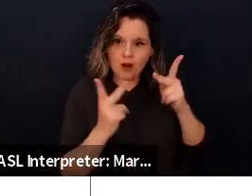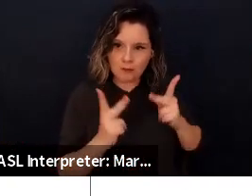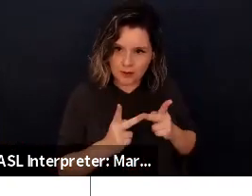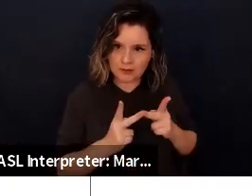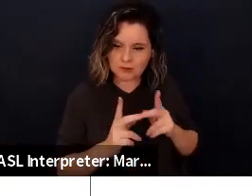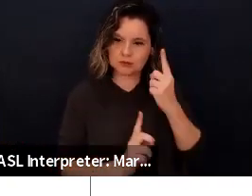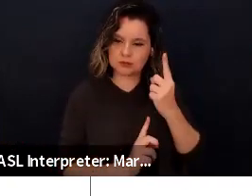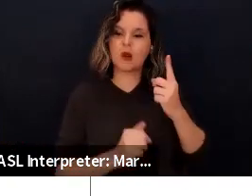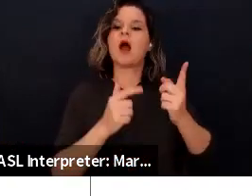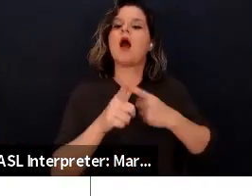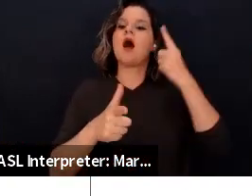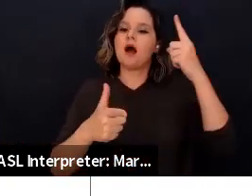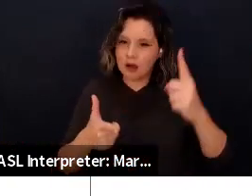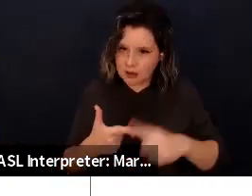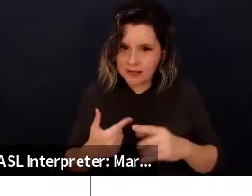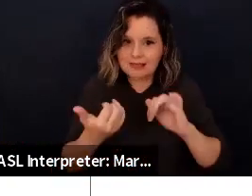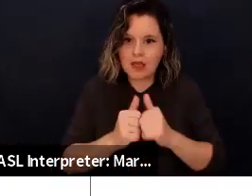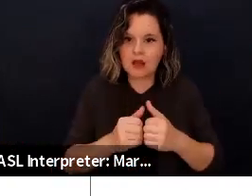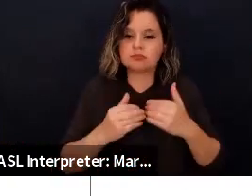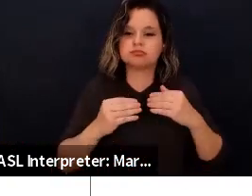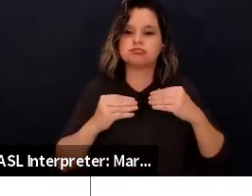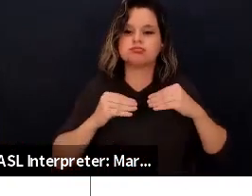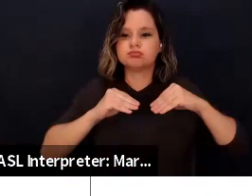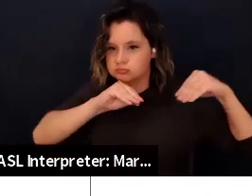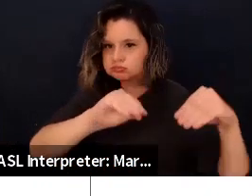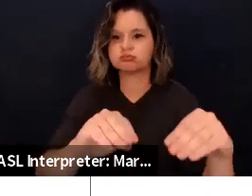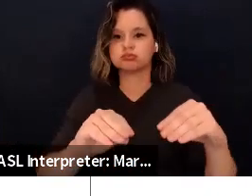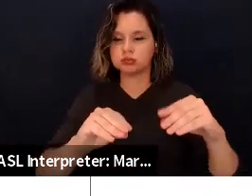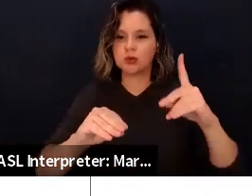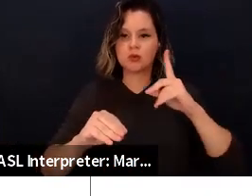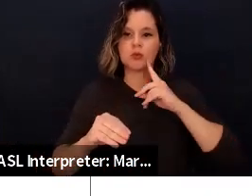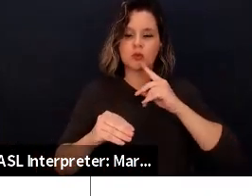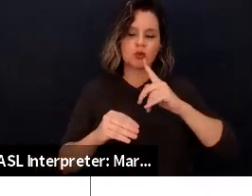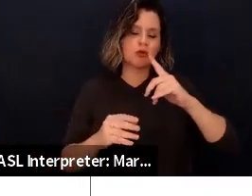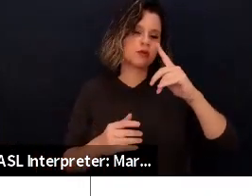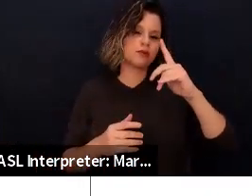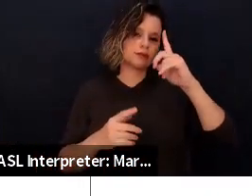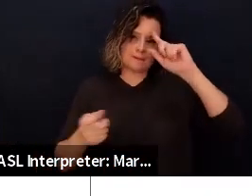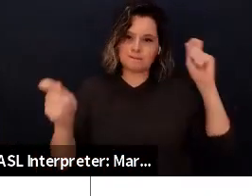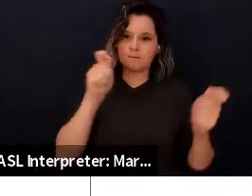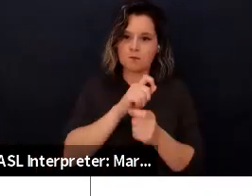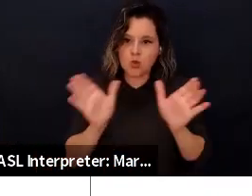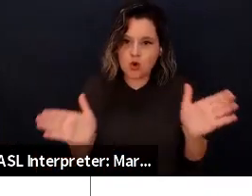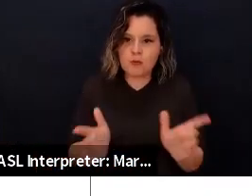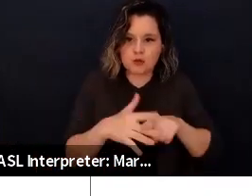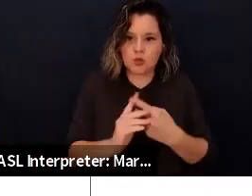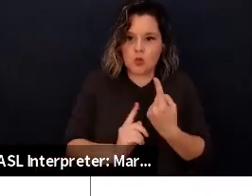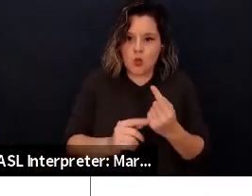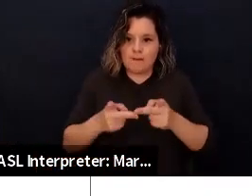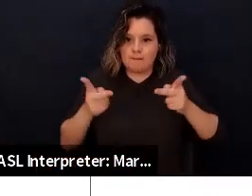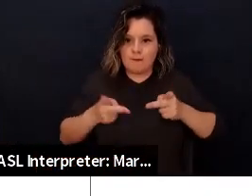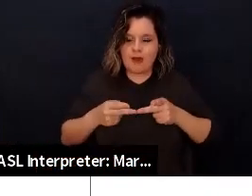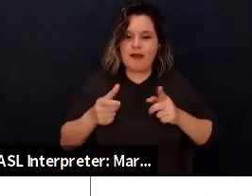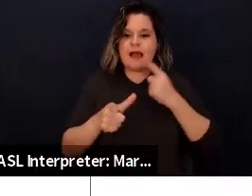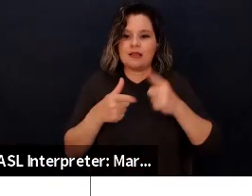Y muchas veces así es como vemos que los movimientos empiezan. Empiezan en un lugar y luego siguen en